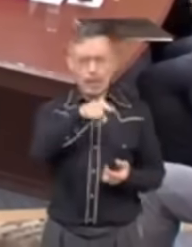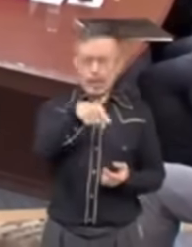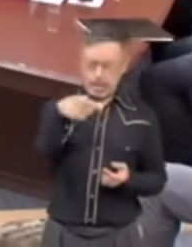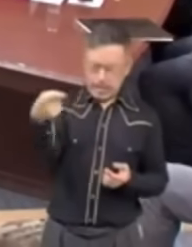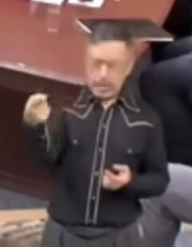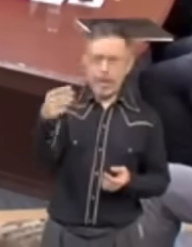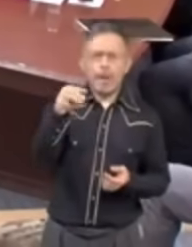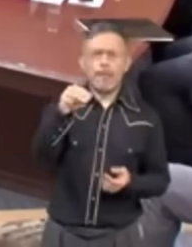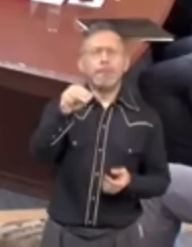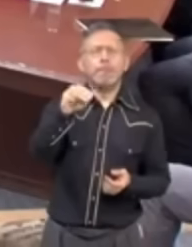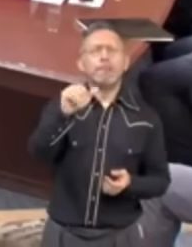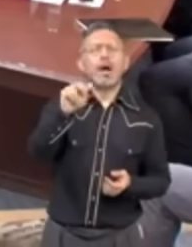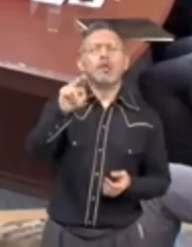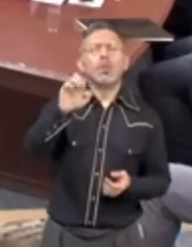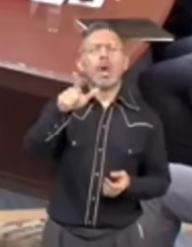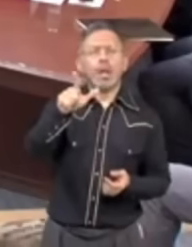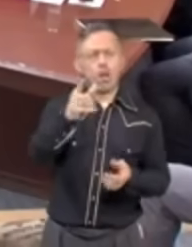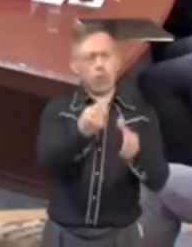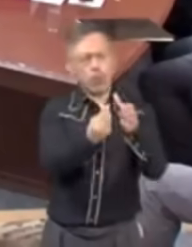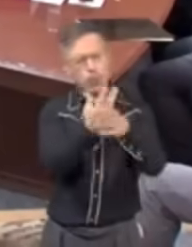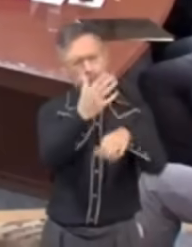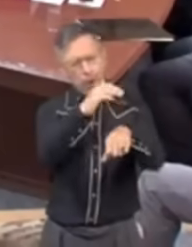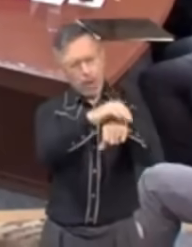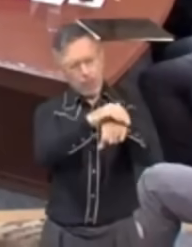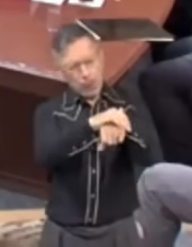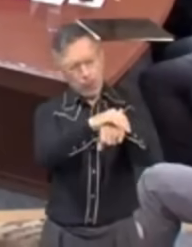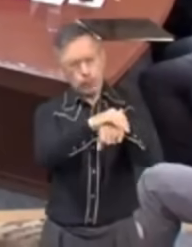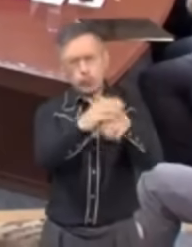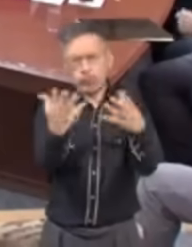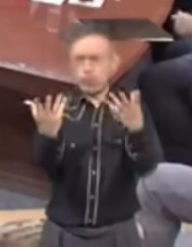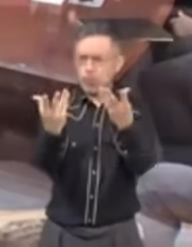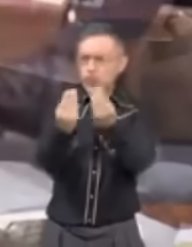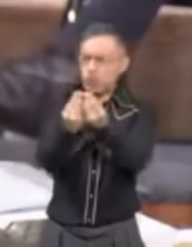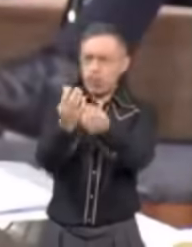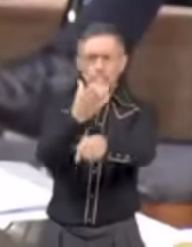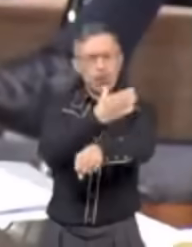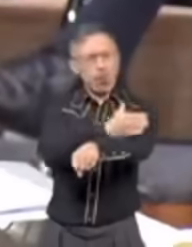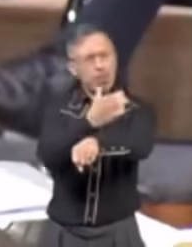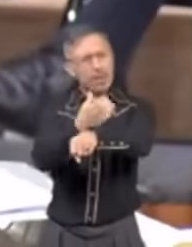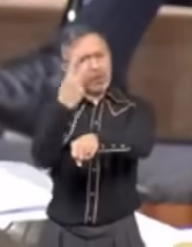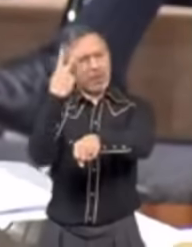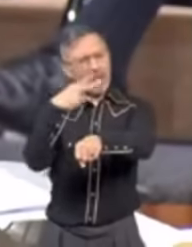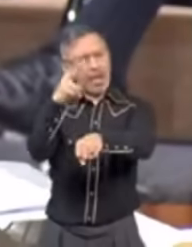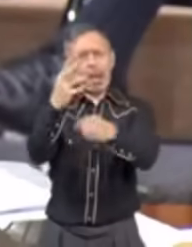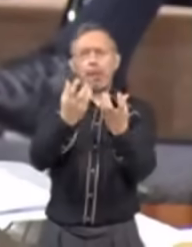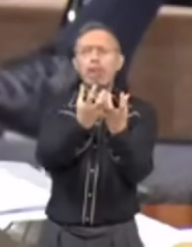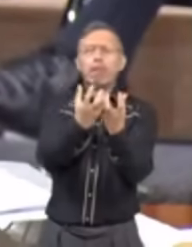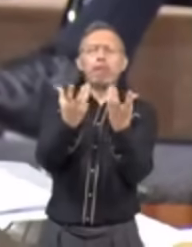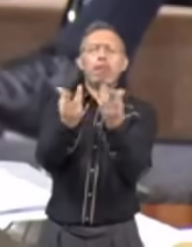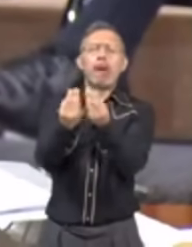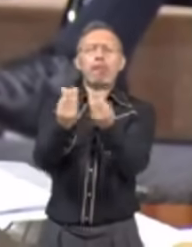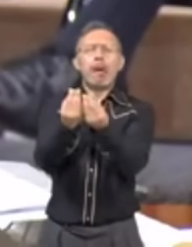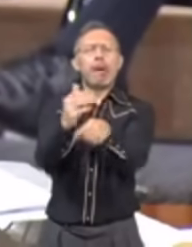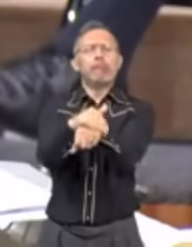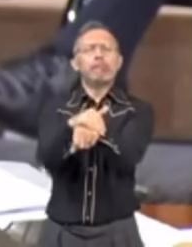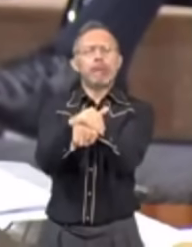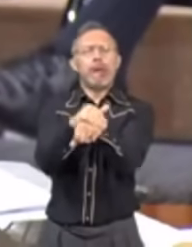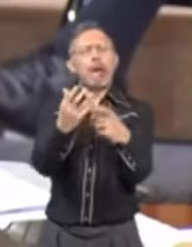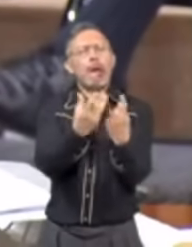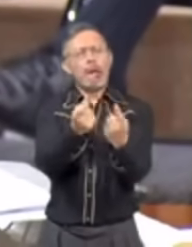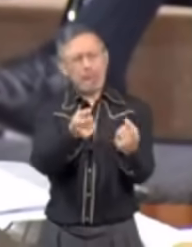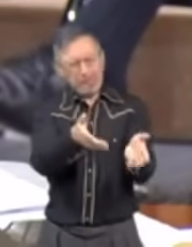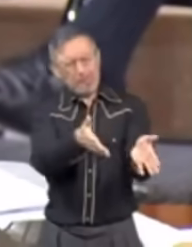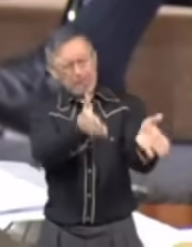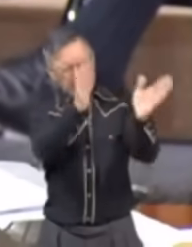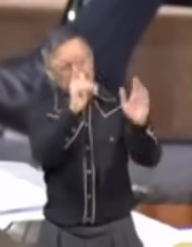amigos, sus nuevos compañeros de viaje. Nosotros seguimos aquí defendiendo la democracia y